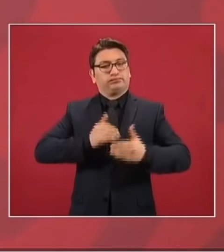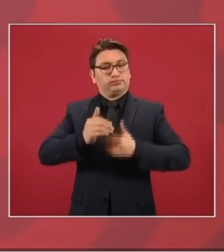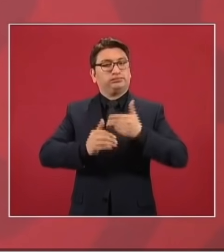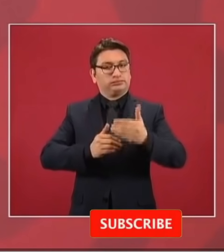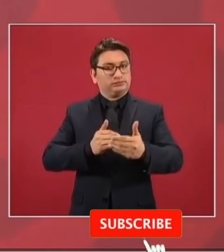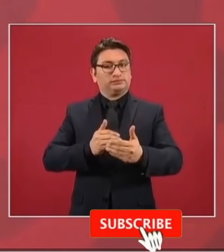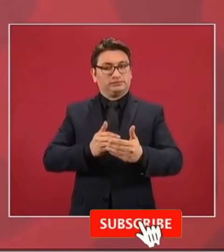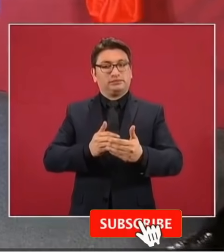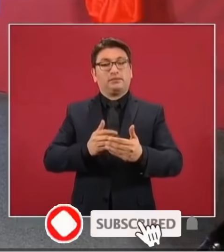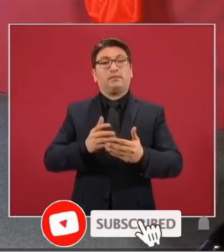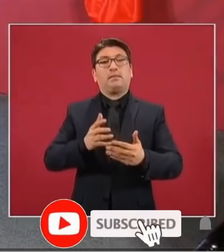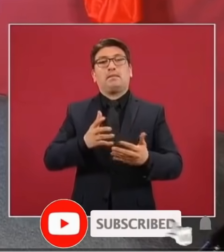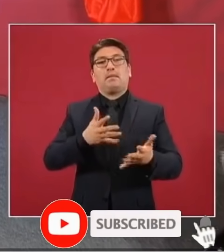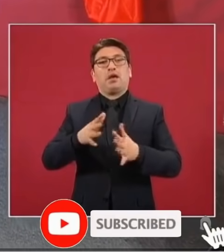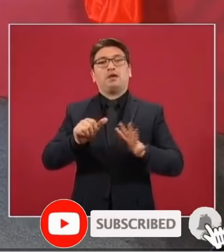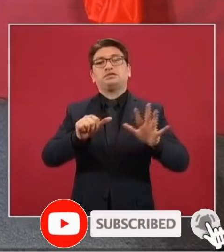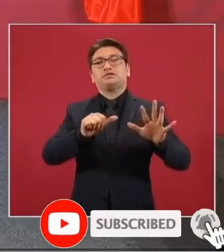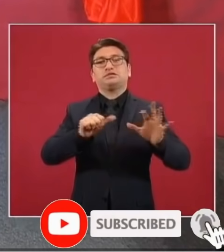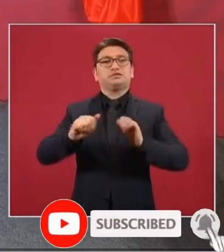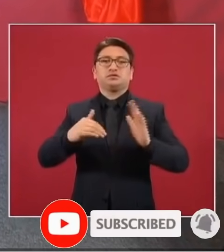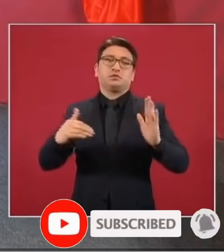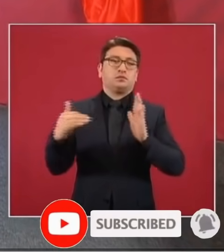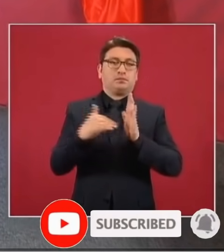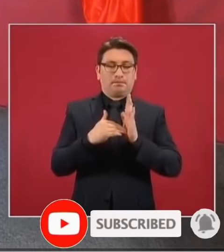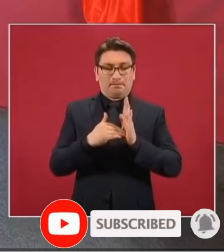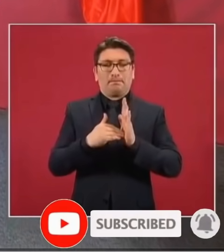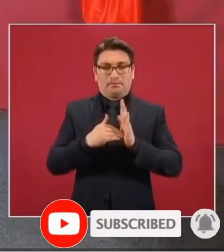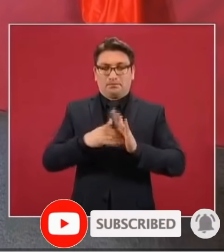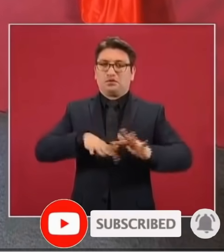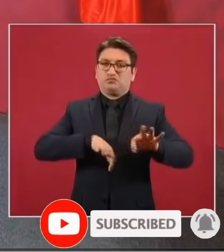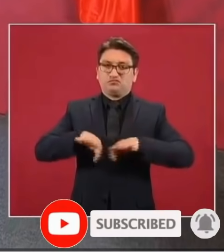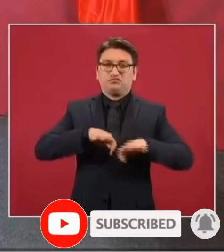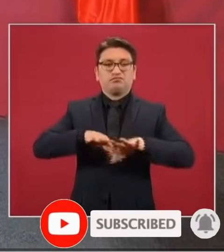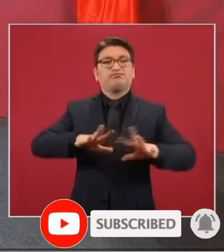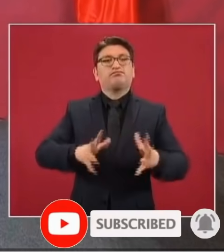pues hacia 600 mil empleos recuperados